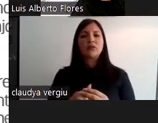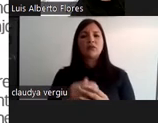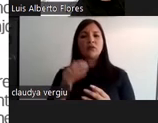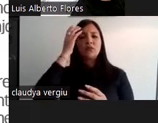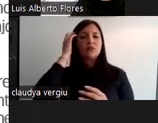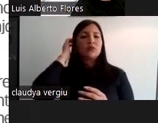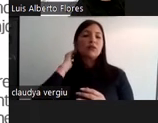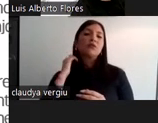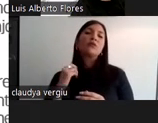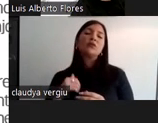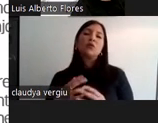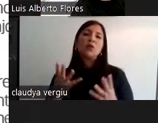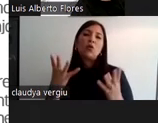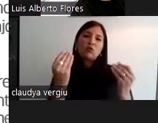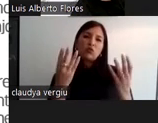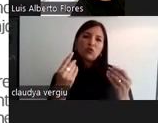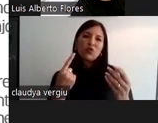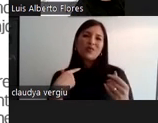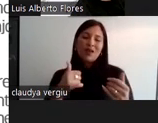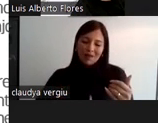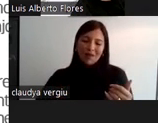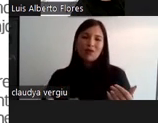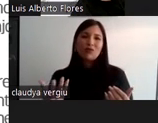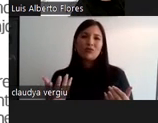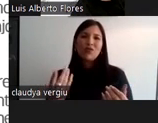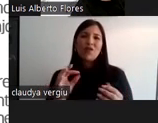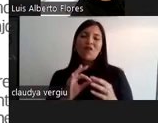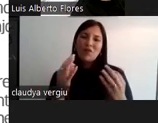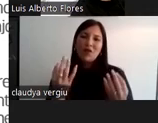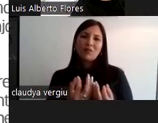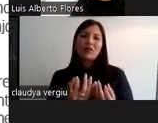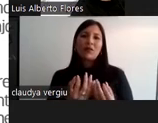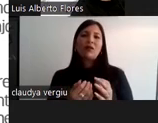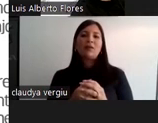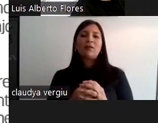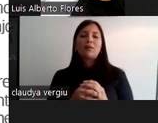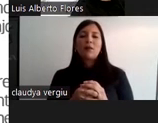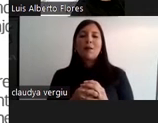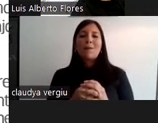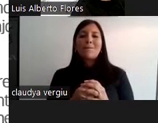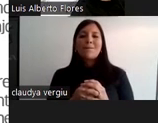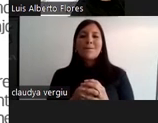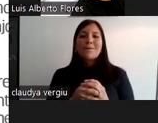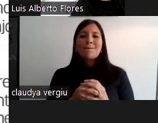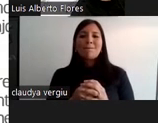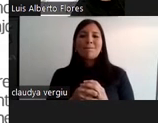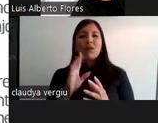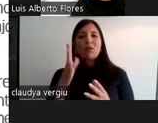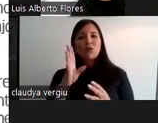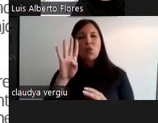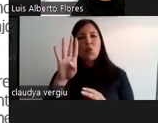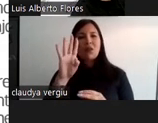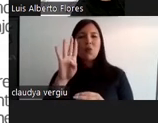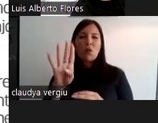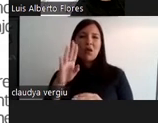efecto que a que muchos tienen carga familiar la mayor porcentaje de este grupo generacional que está entre cuarenta y cuatro